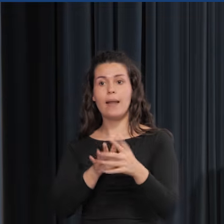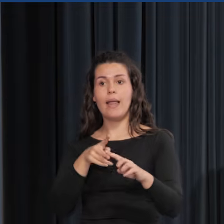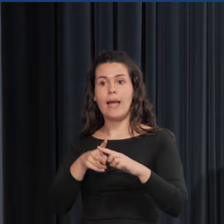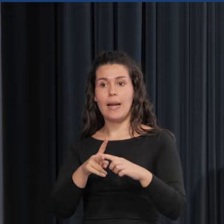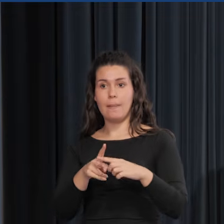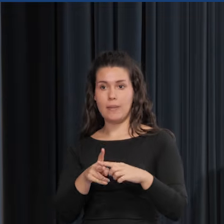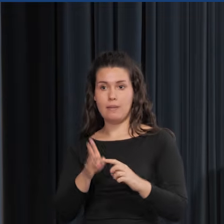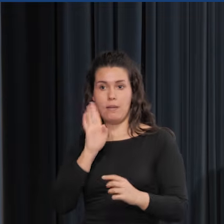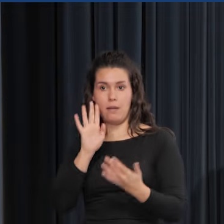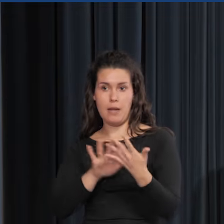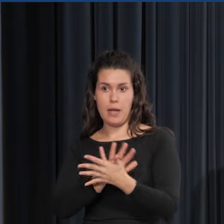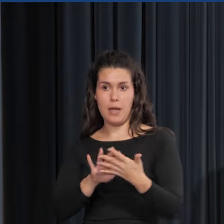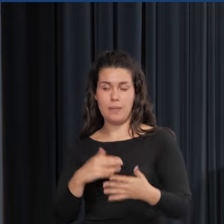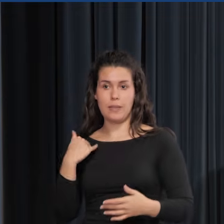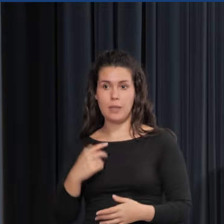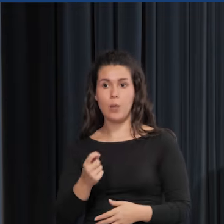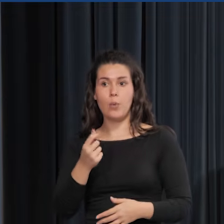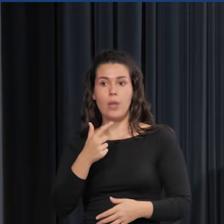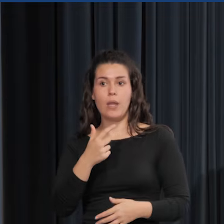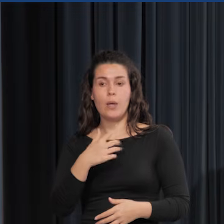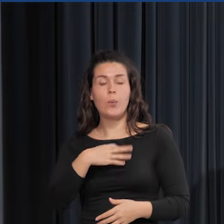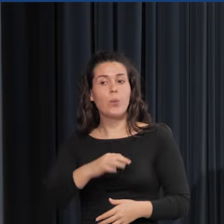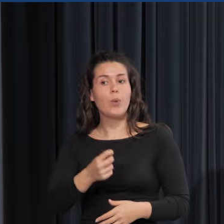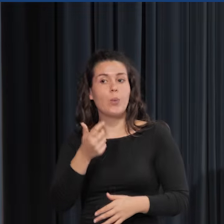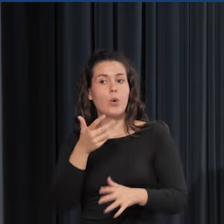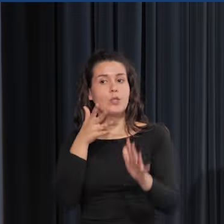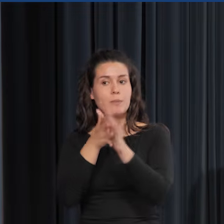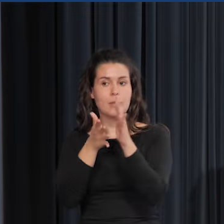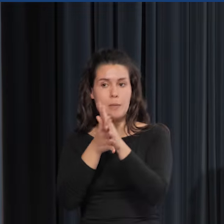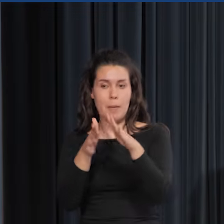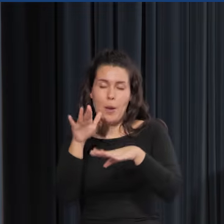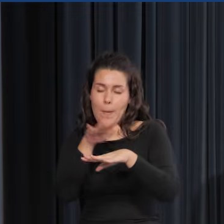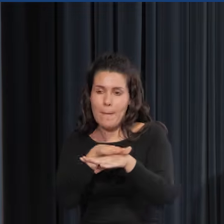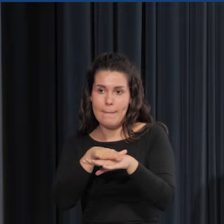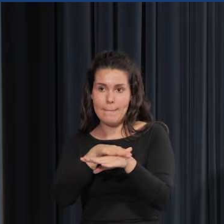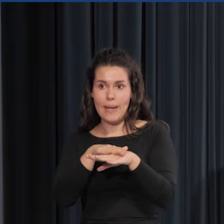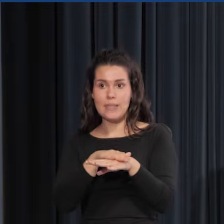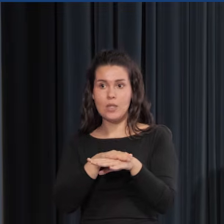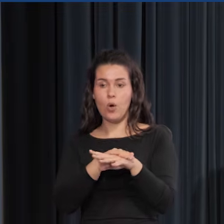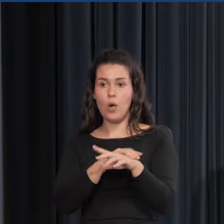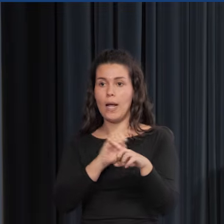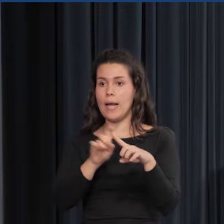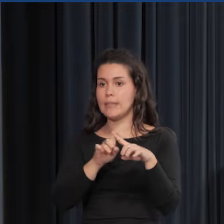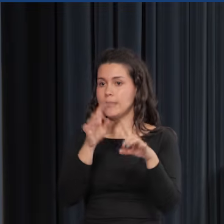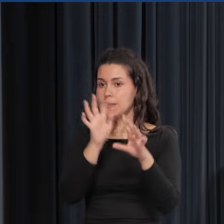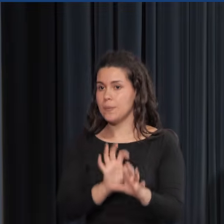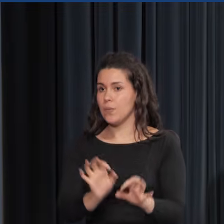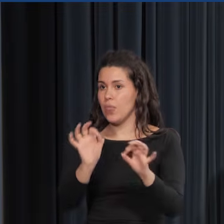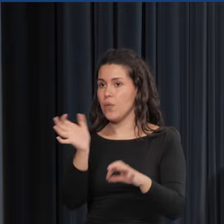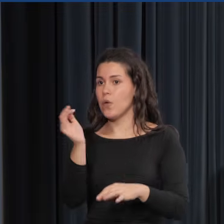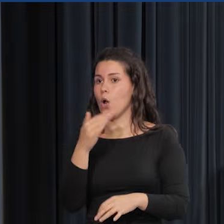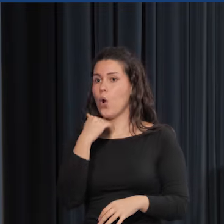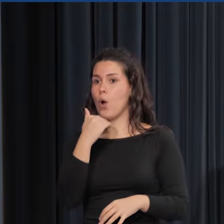¿nos podías, por encima, indicar alguna característica que